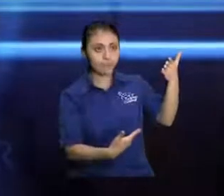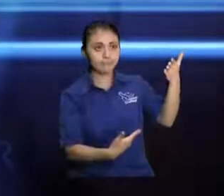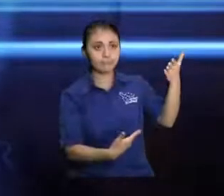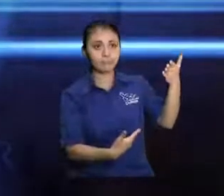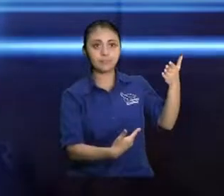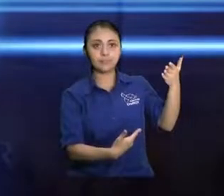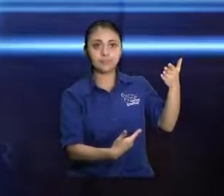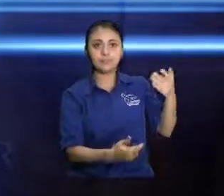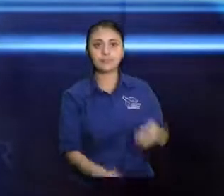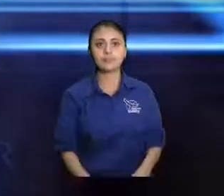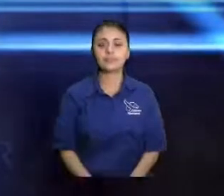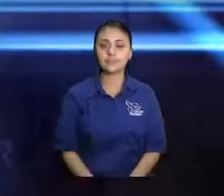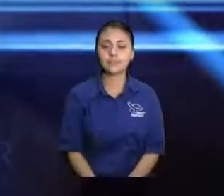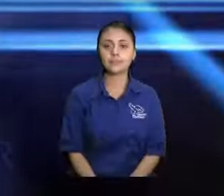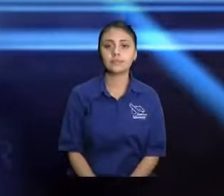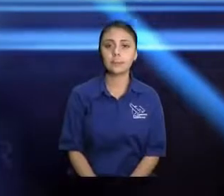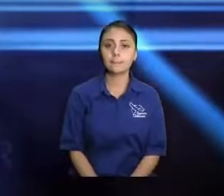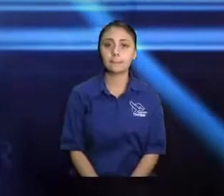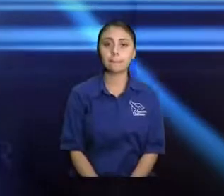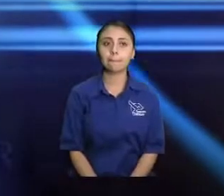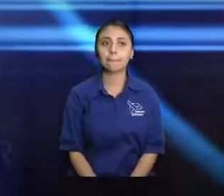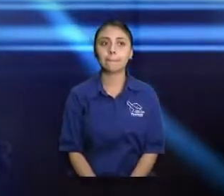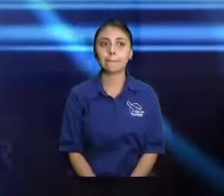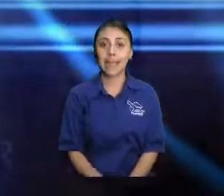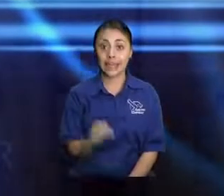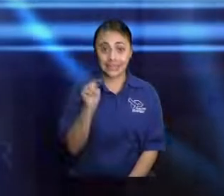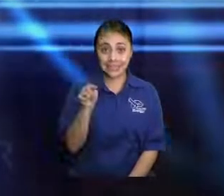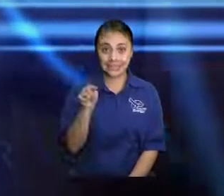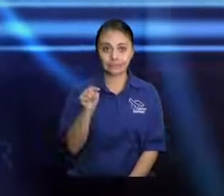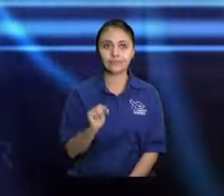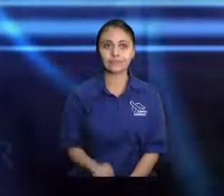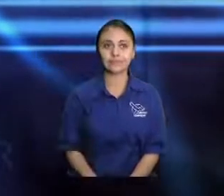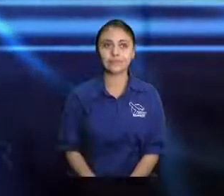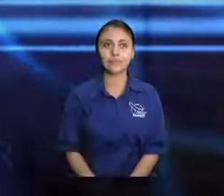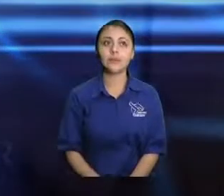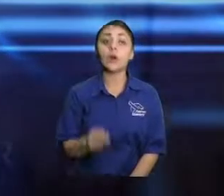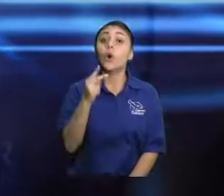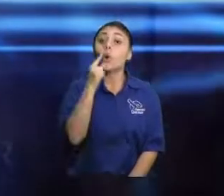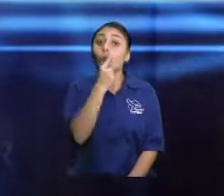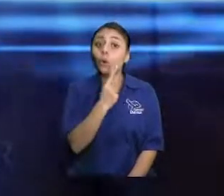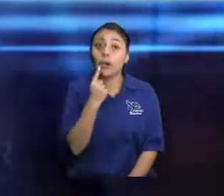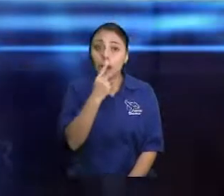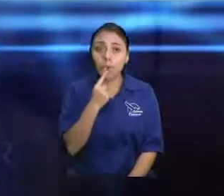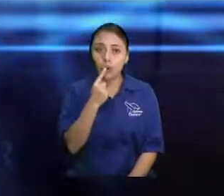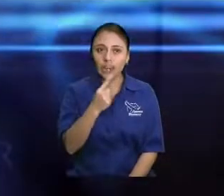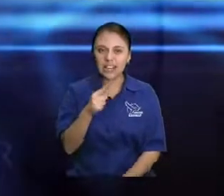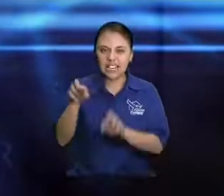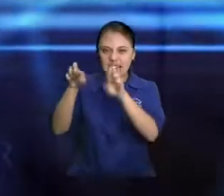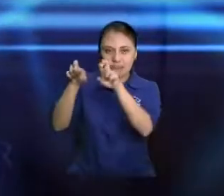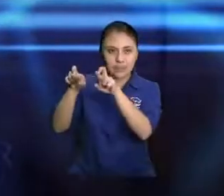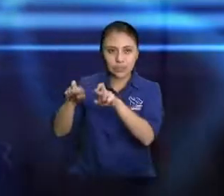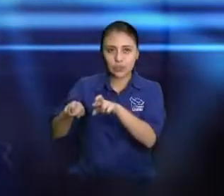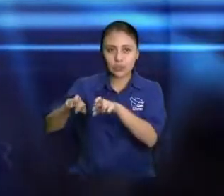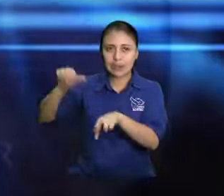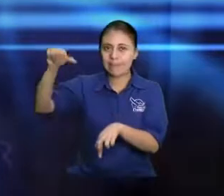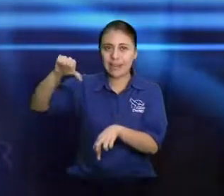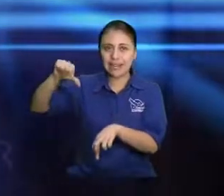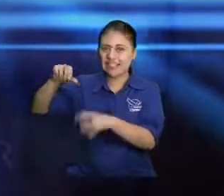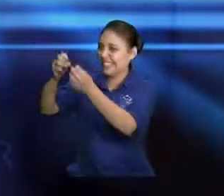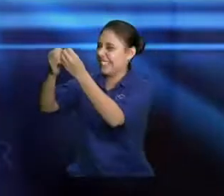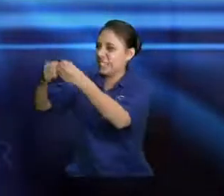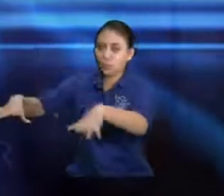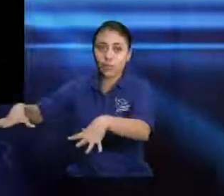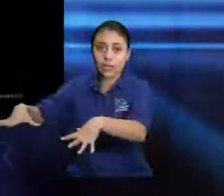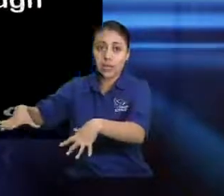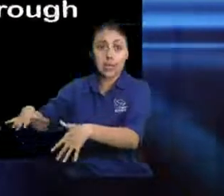este está tremendo. ¡Hala, este, mire! Mire, con la boca el impío destruye a su prójimo.